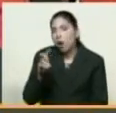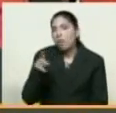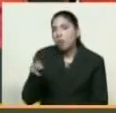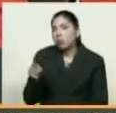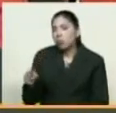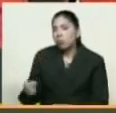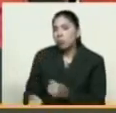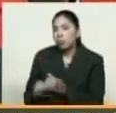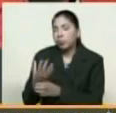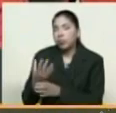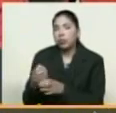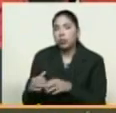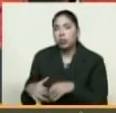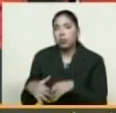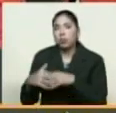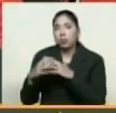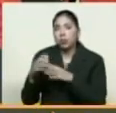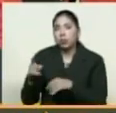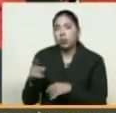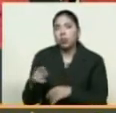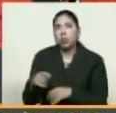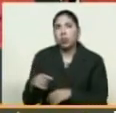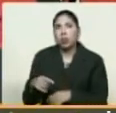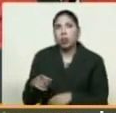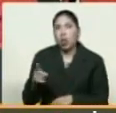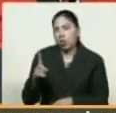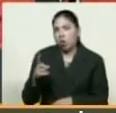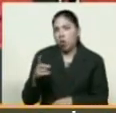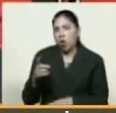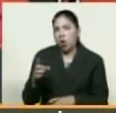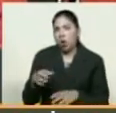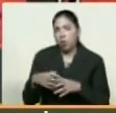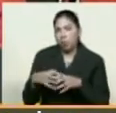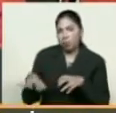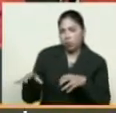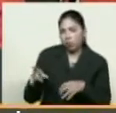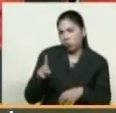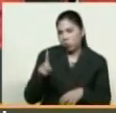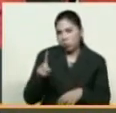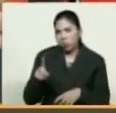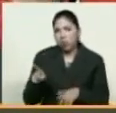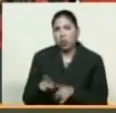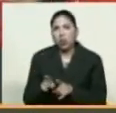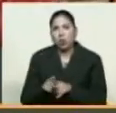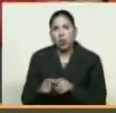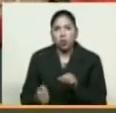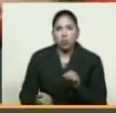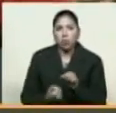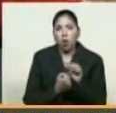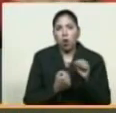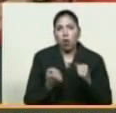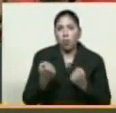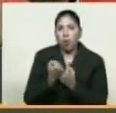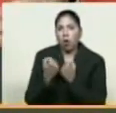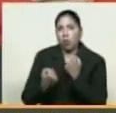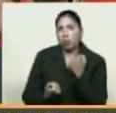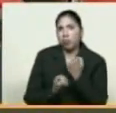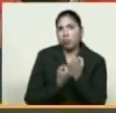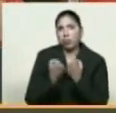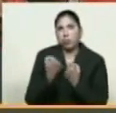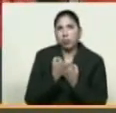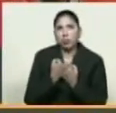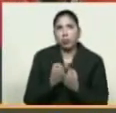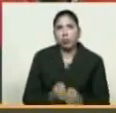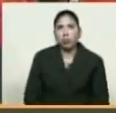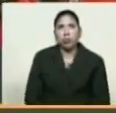movilizadora cara a unas elecciones. Yo no creo que divida absolutamente nada, al contrario, debe ayudar a sumar todas las